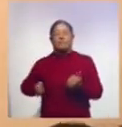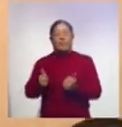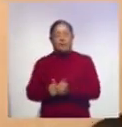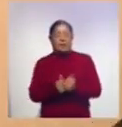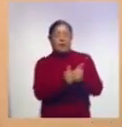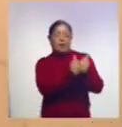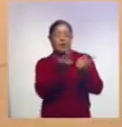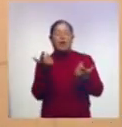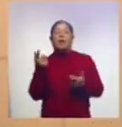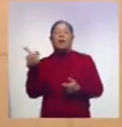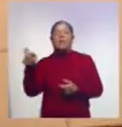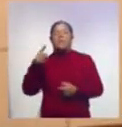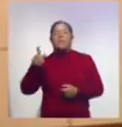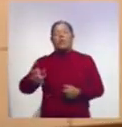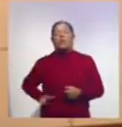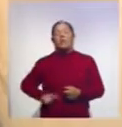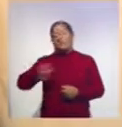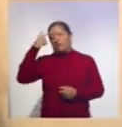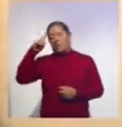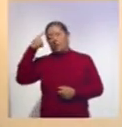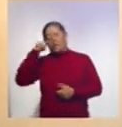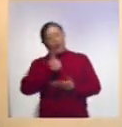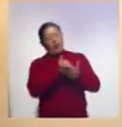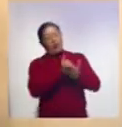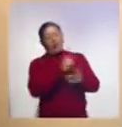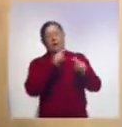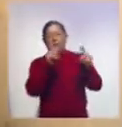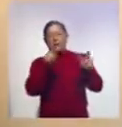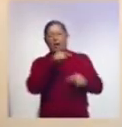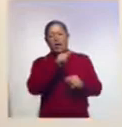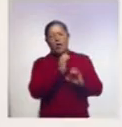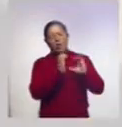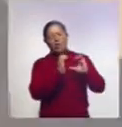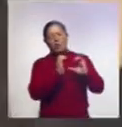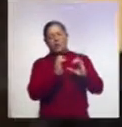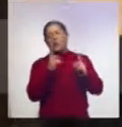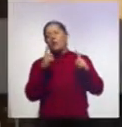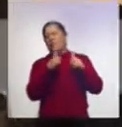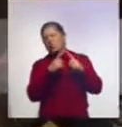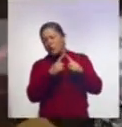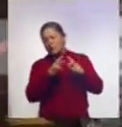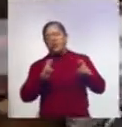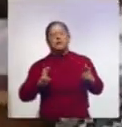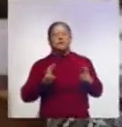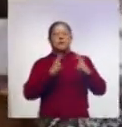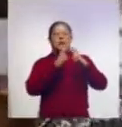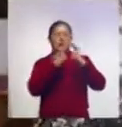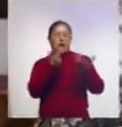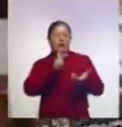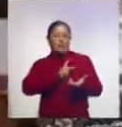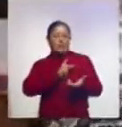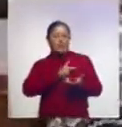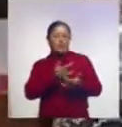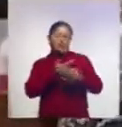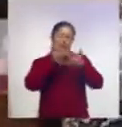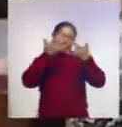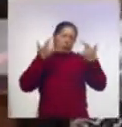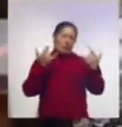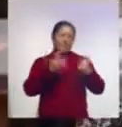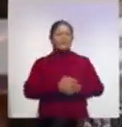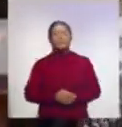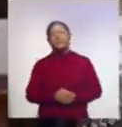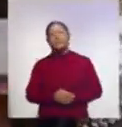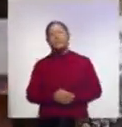que Tlaxcala preserve su patrimonio histórico y religioso. Poder realizar este tipo de trabajos